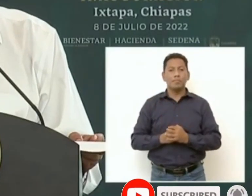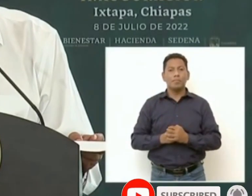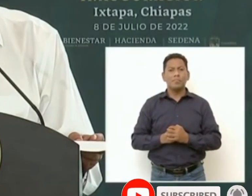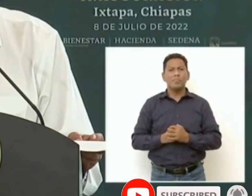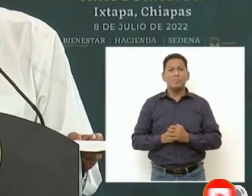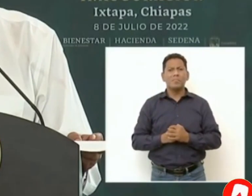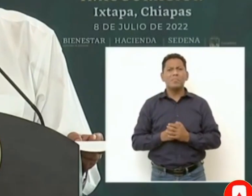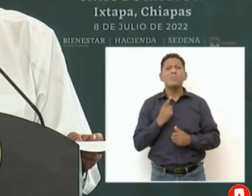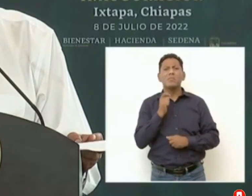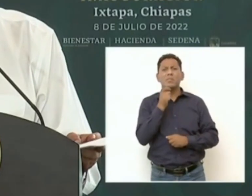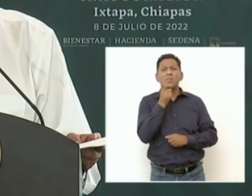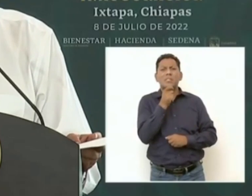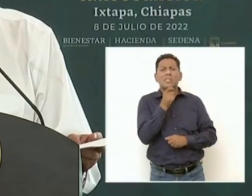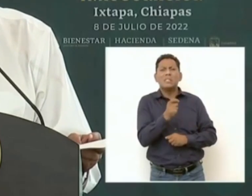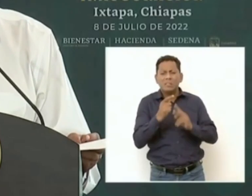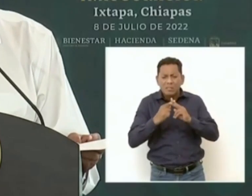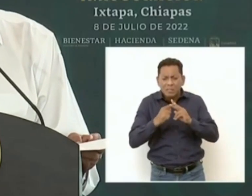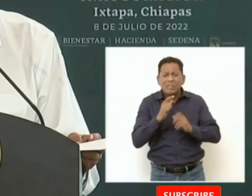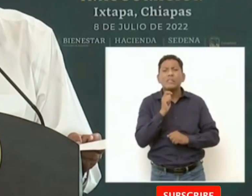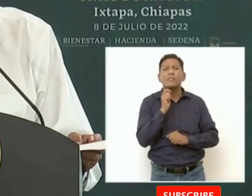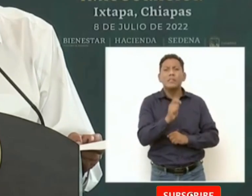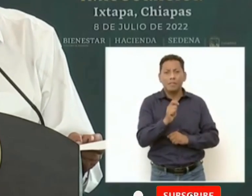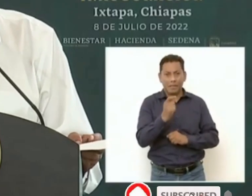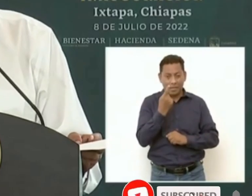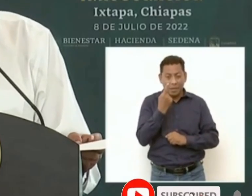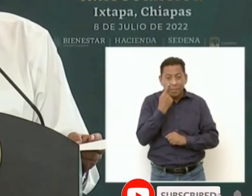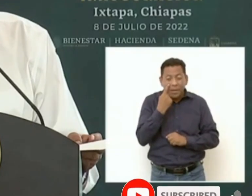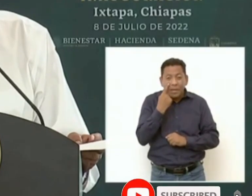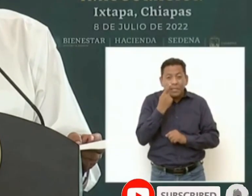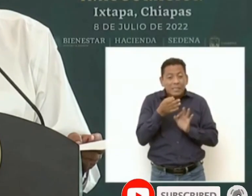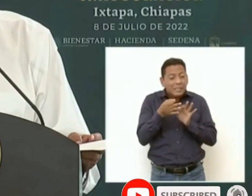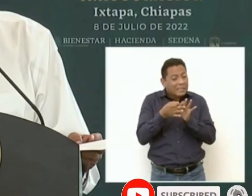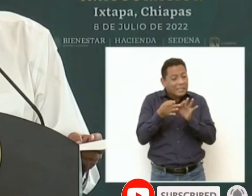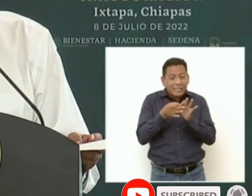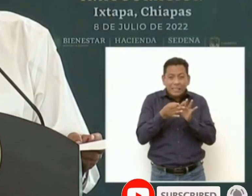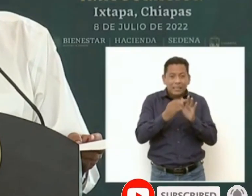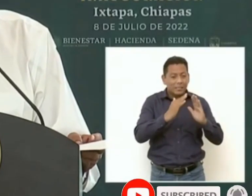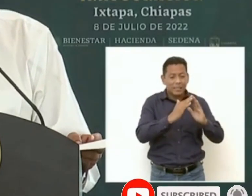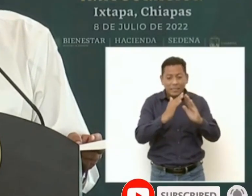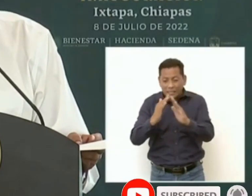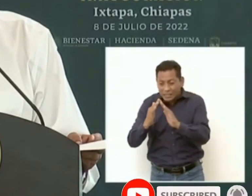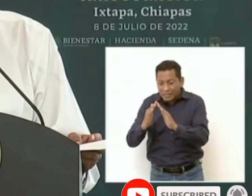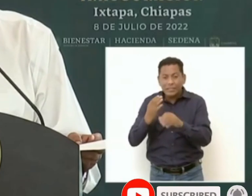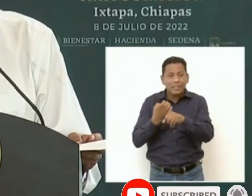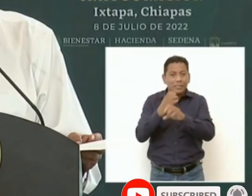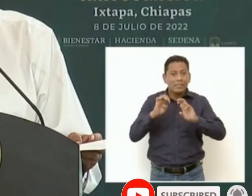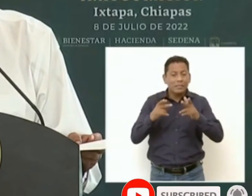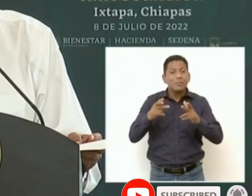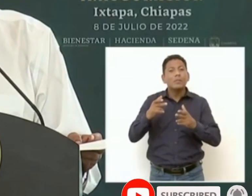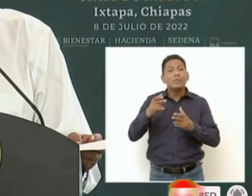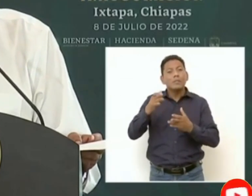Quiere decir que casi en todas las viviendas de Chiapas llega cuando